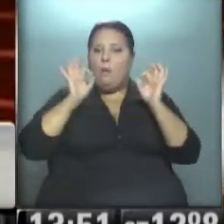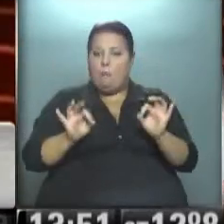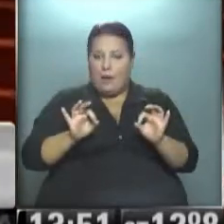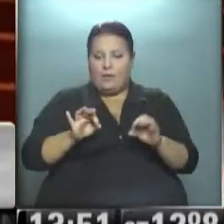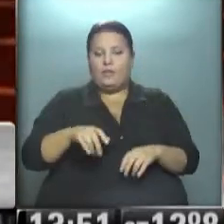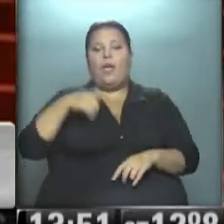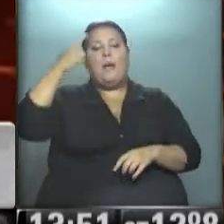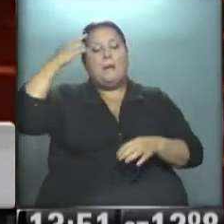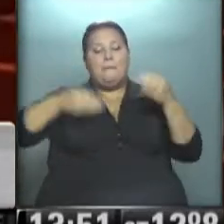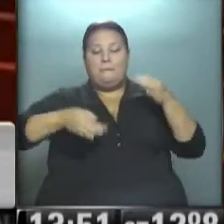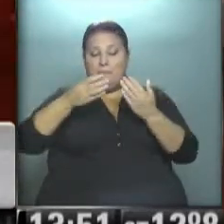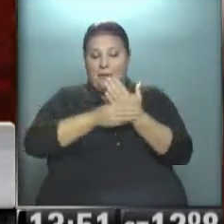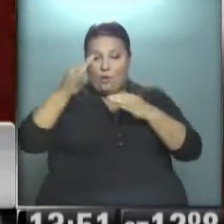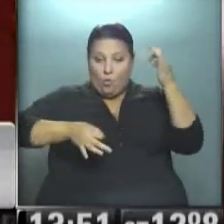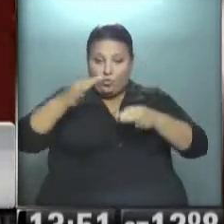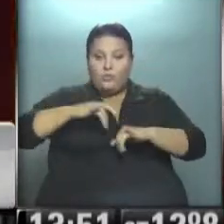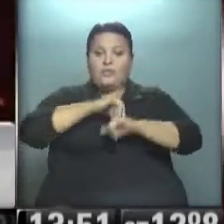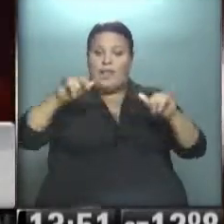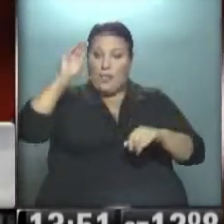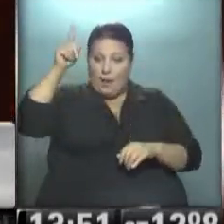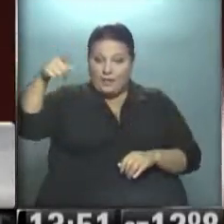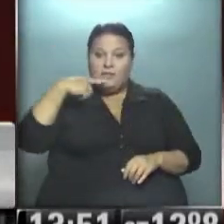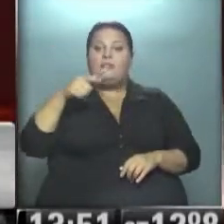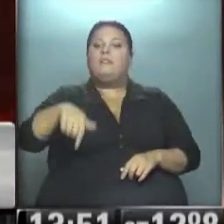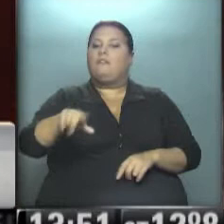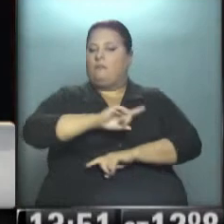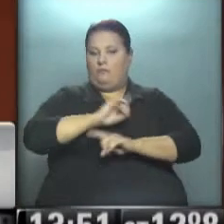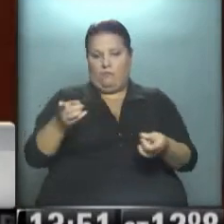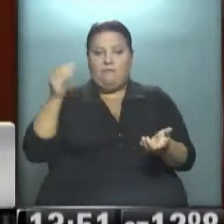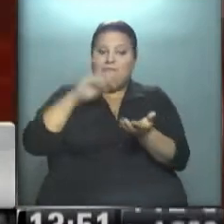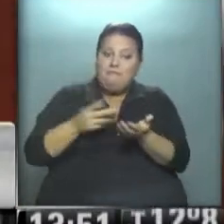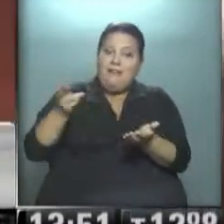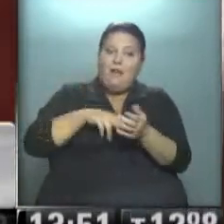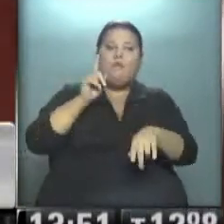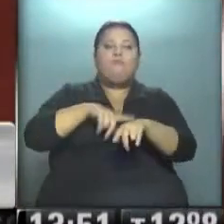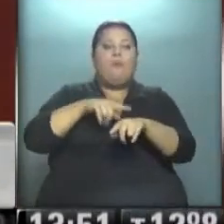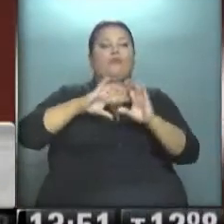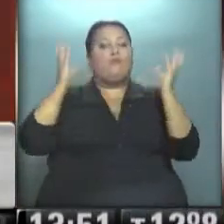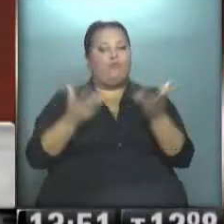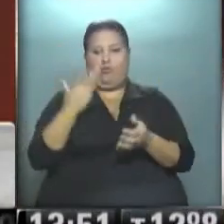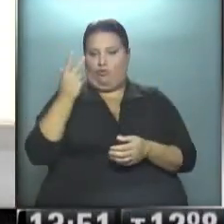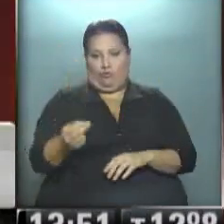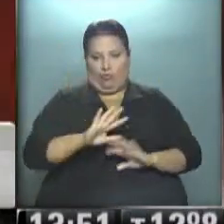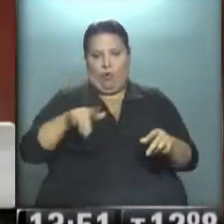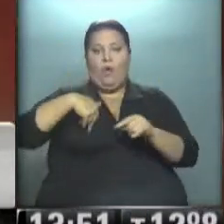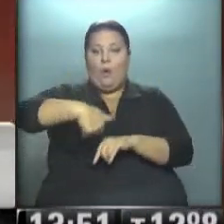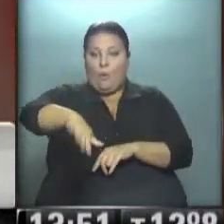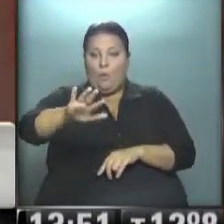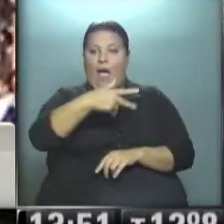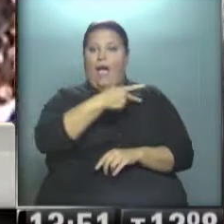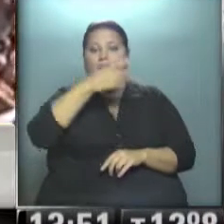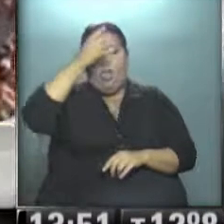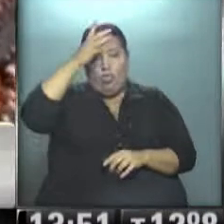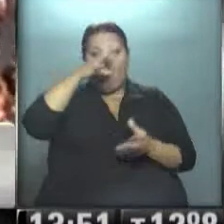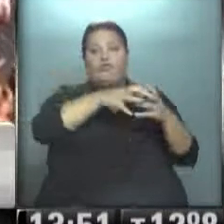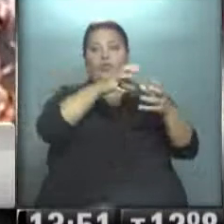ministerio de justicia brasileño informó que estas huelgas no se repetirán durante la copa del mundo que se jugará en 12